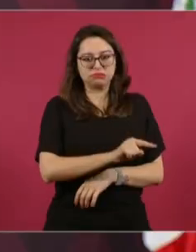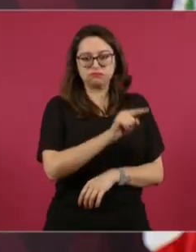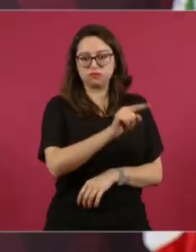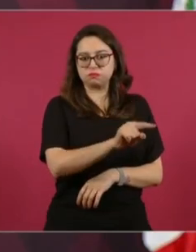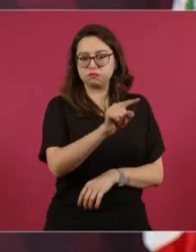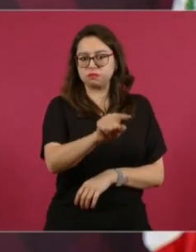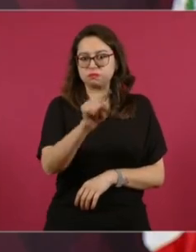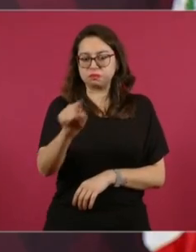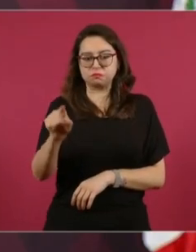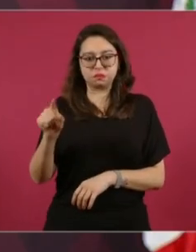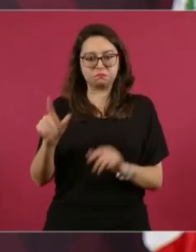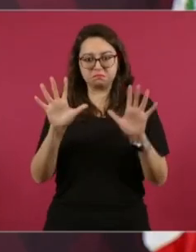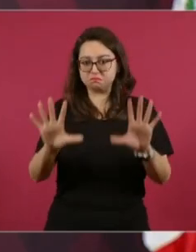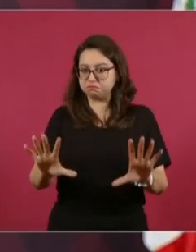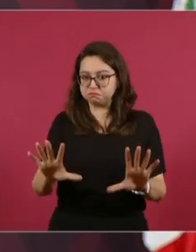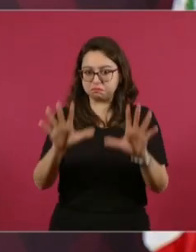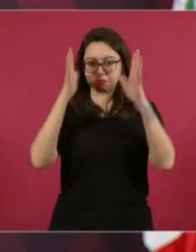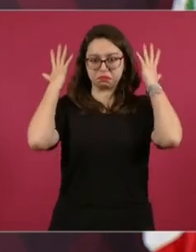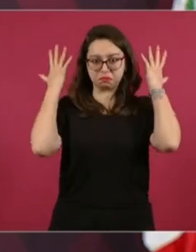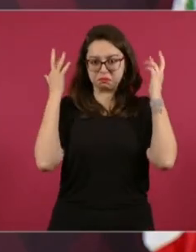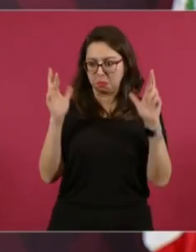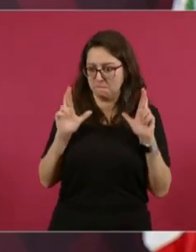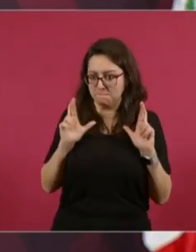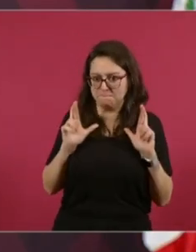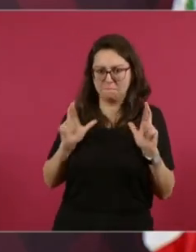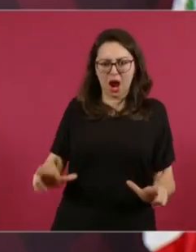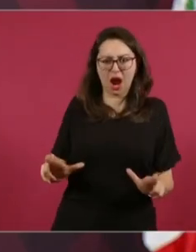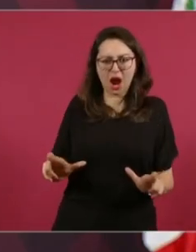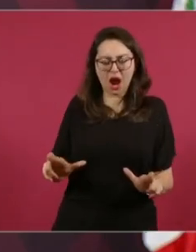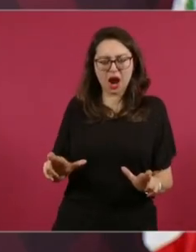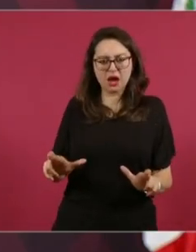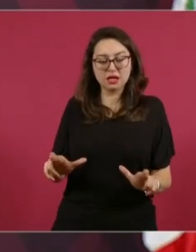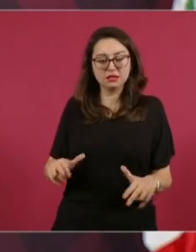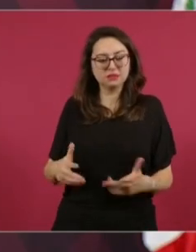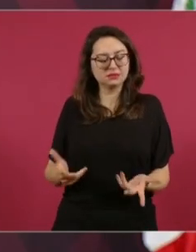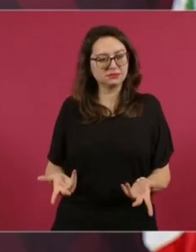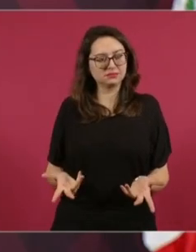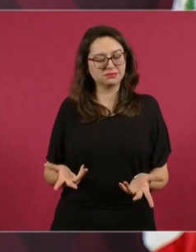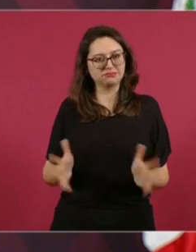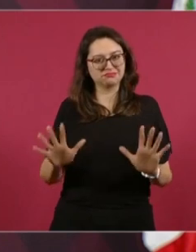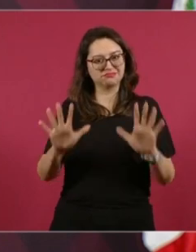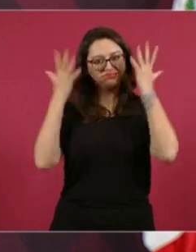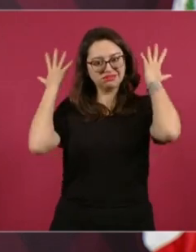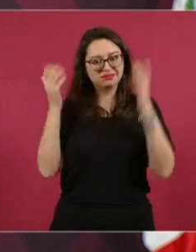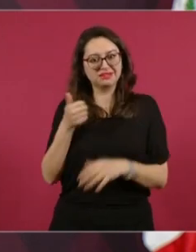en 6 años los que aparecen en la lista de los más ricos del mundo.